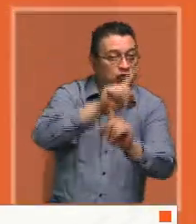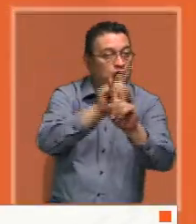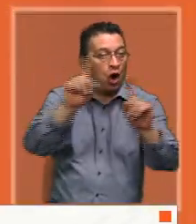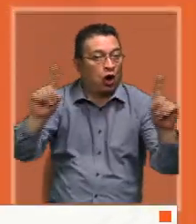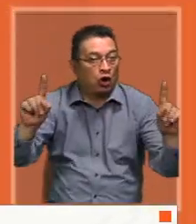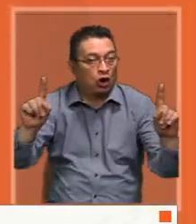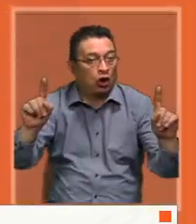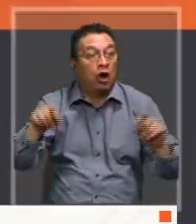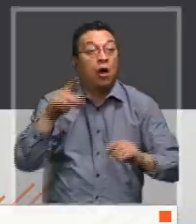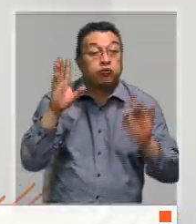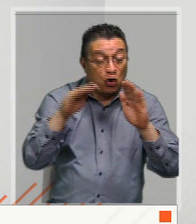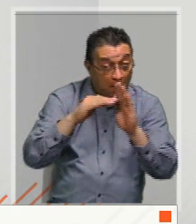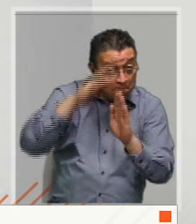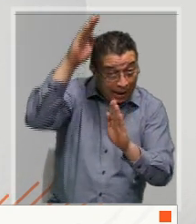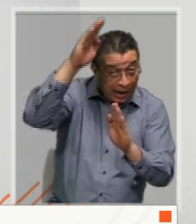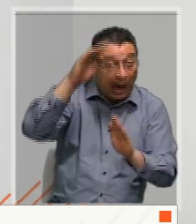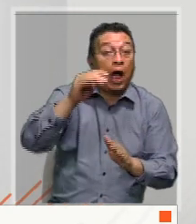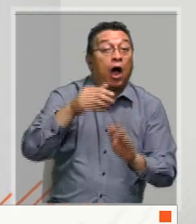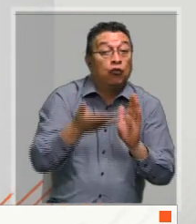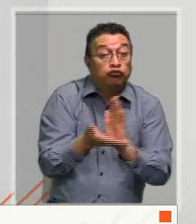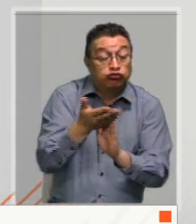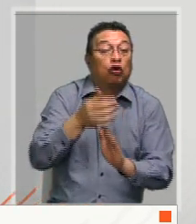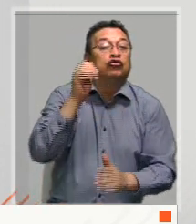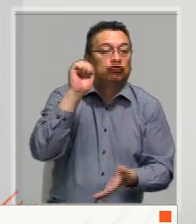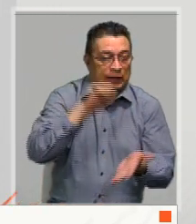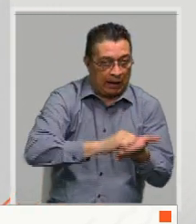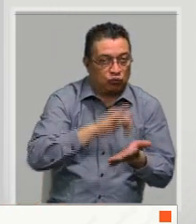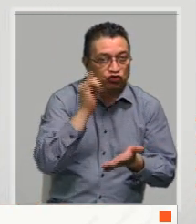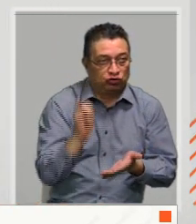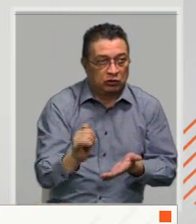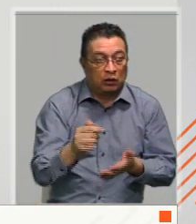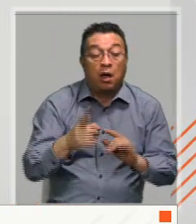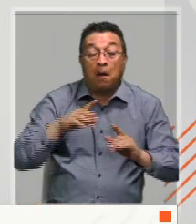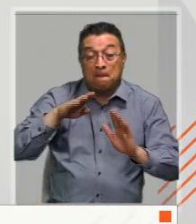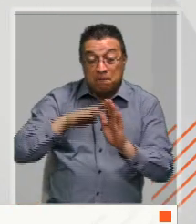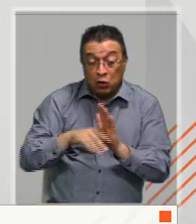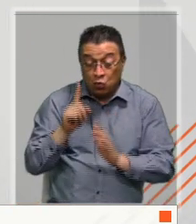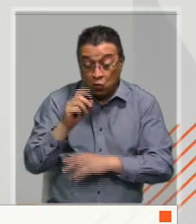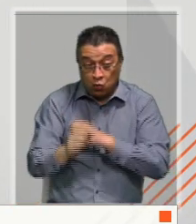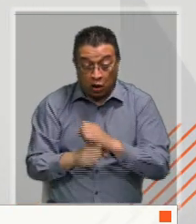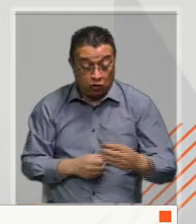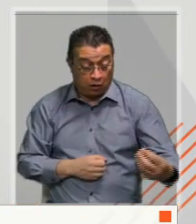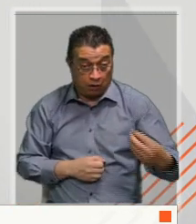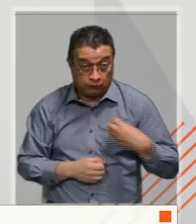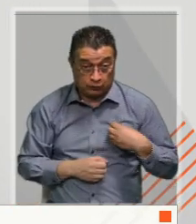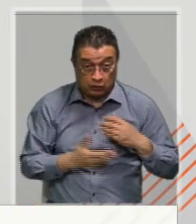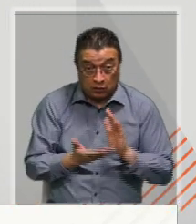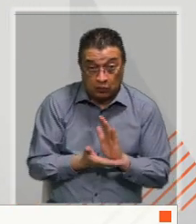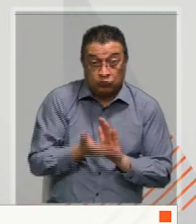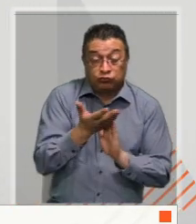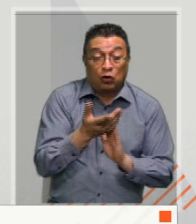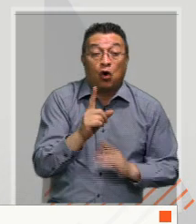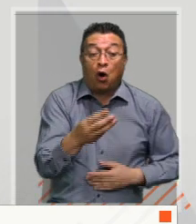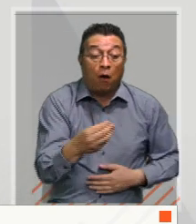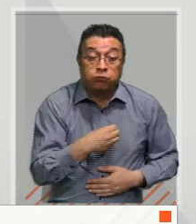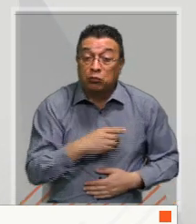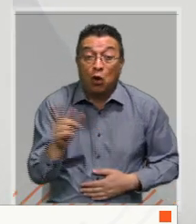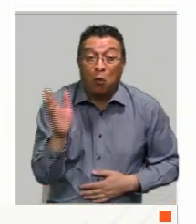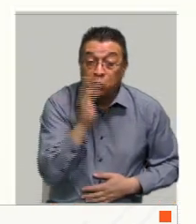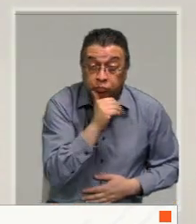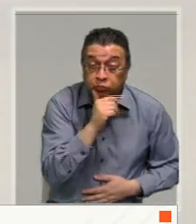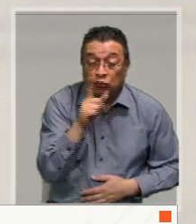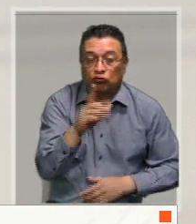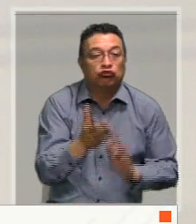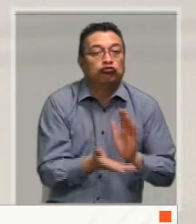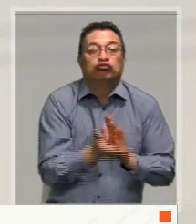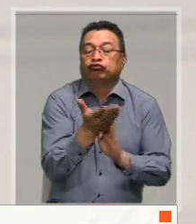el aumento es mayor, reclame. También si es que lleva menos de un año con ese plan y le notificaron un alza. Si no le llegó, las aseguradoras no